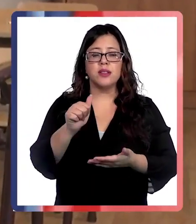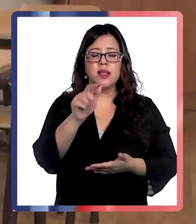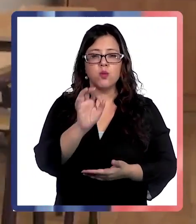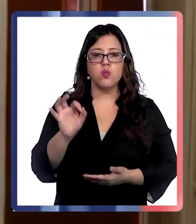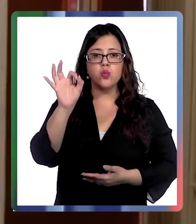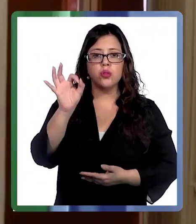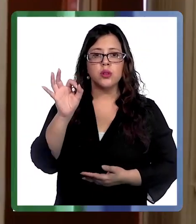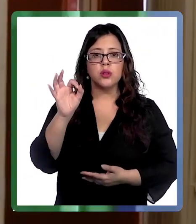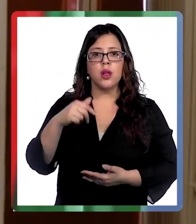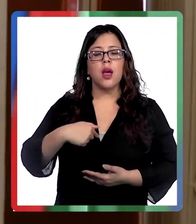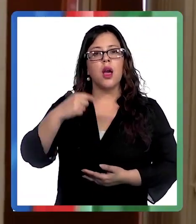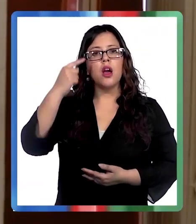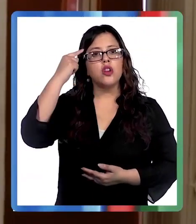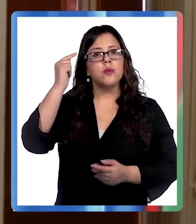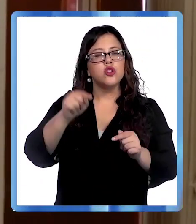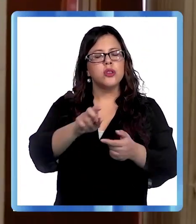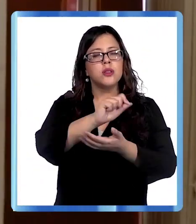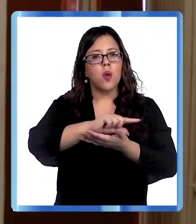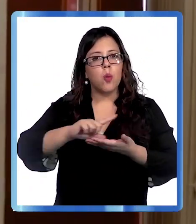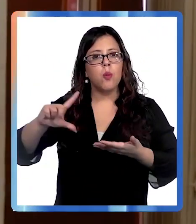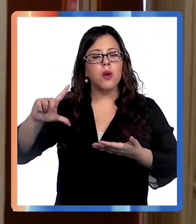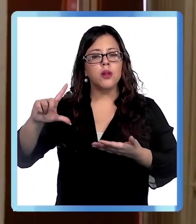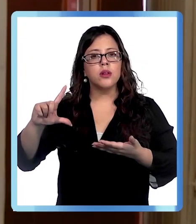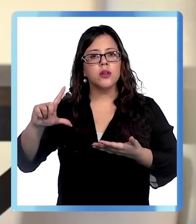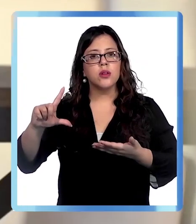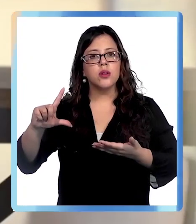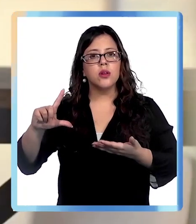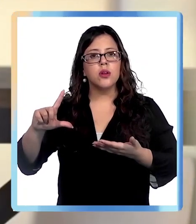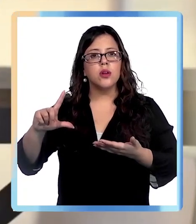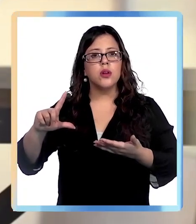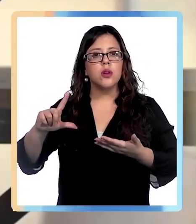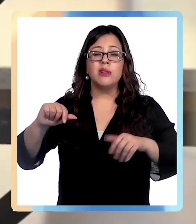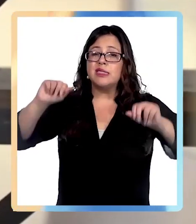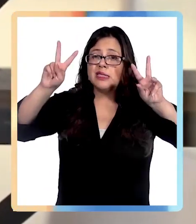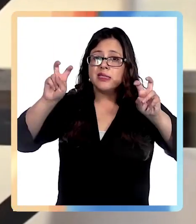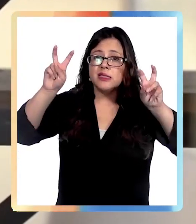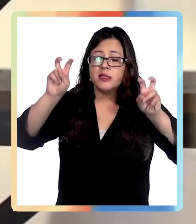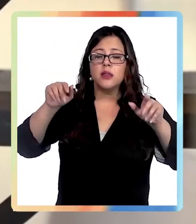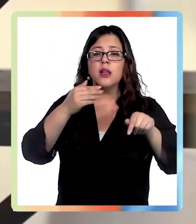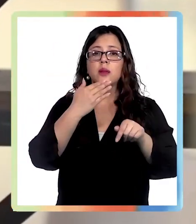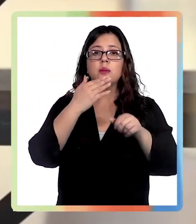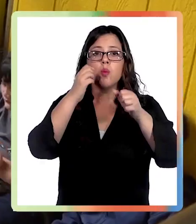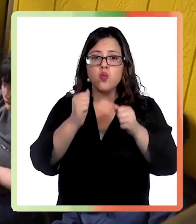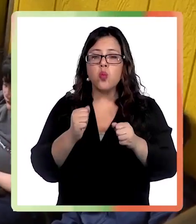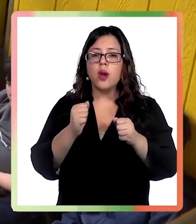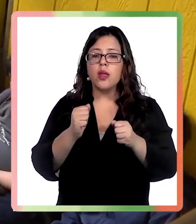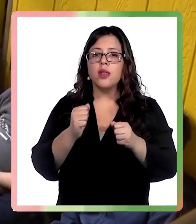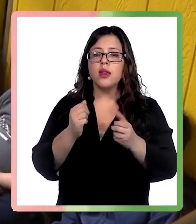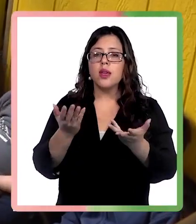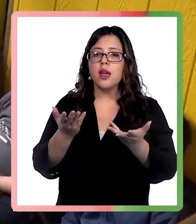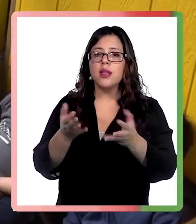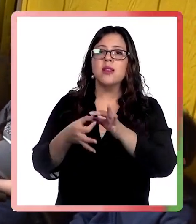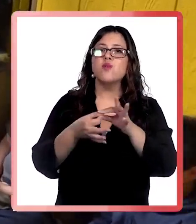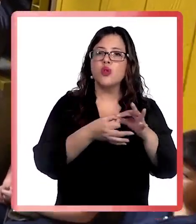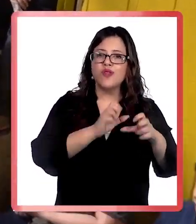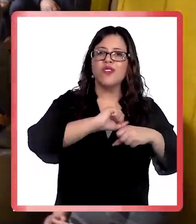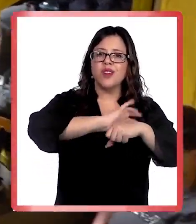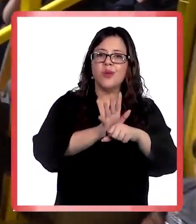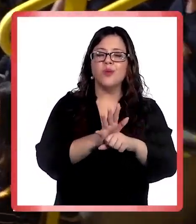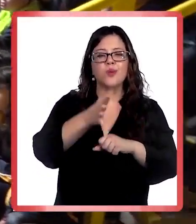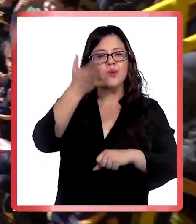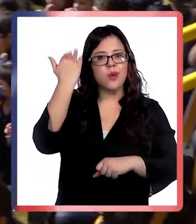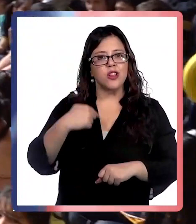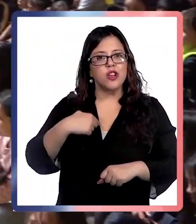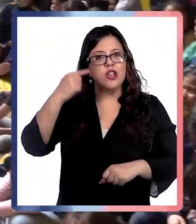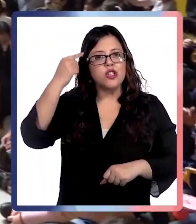sea, bueno, en términos de hipótesis, también puede explicarse a propósito de la pandemia, donde yo creo que hubo una mayor sensibilización, una mayor